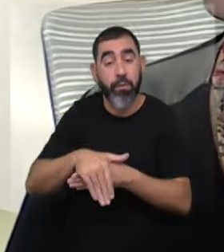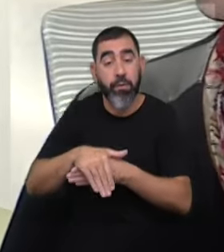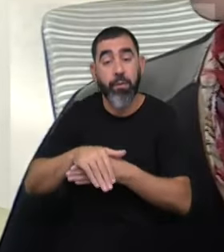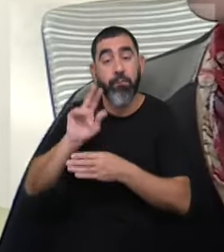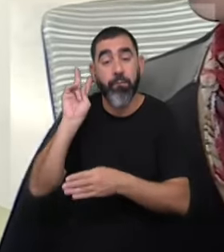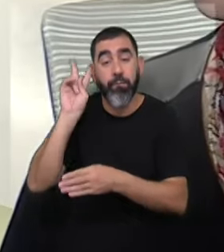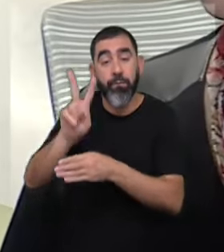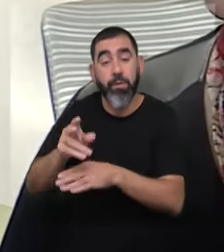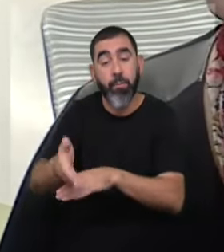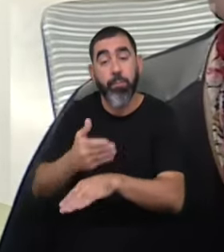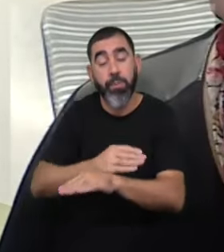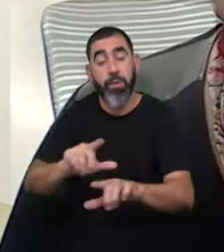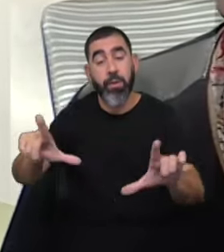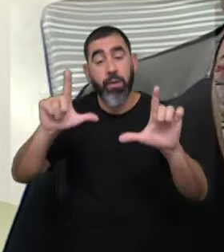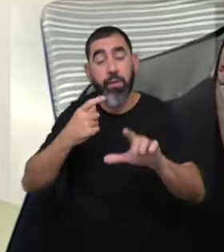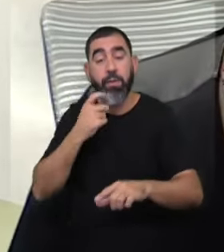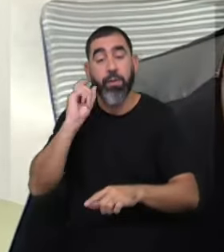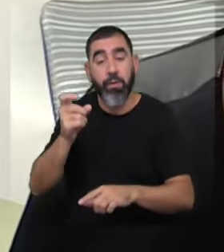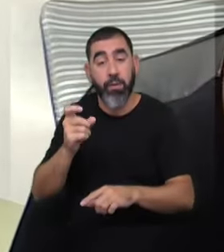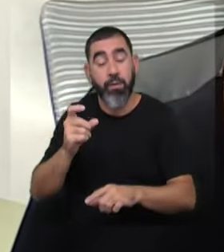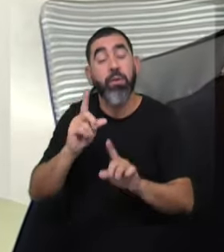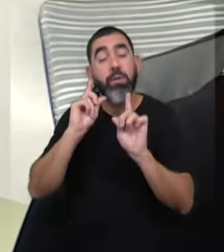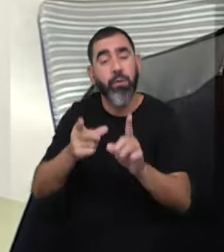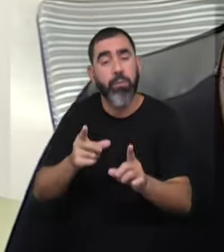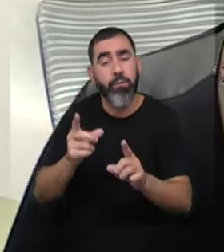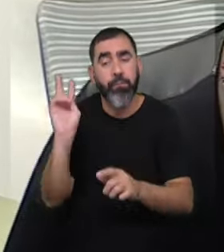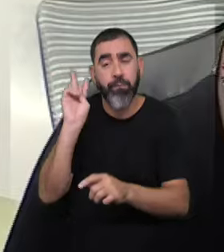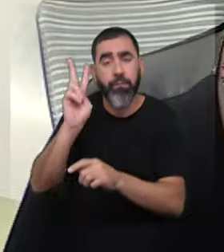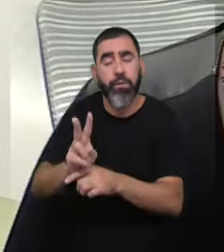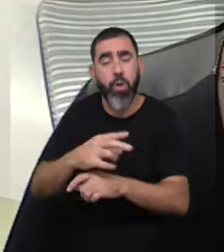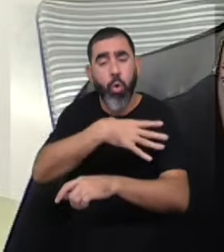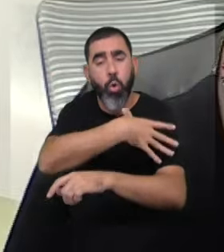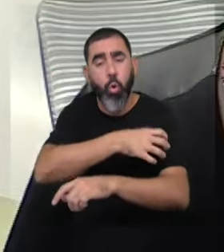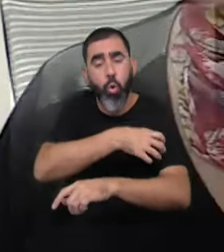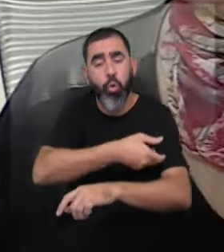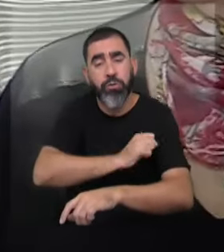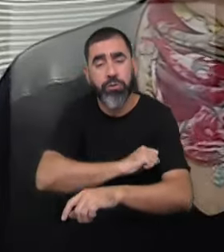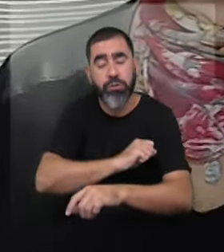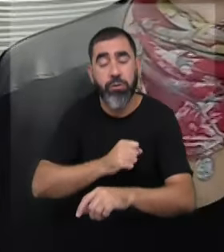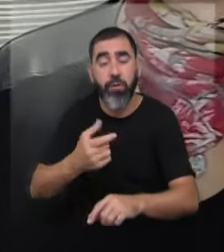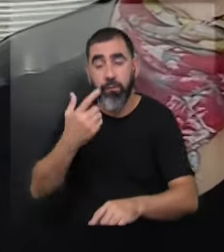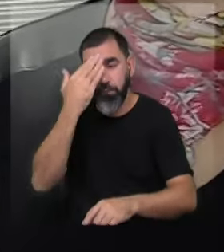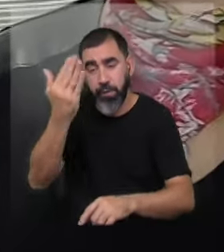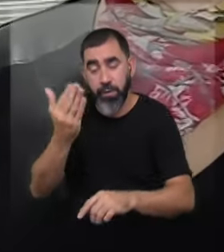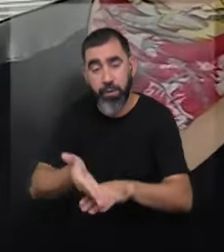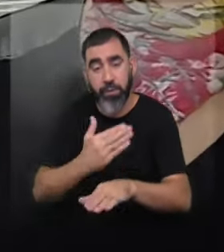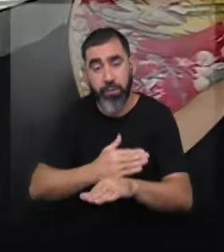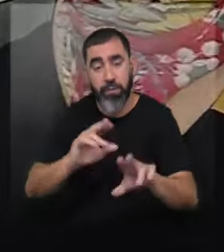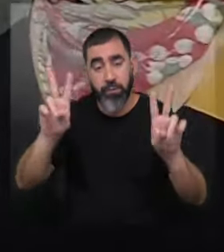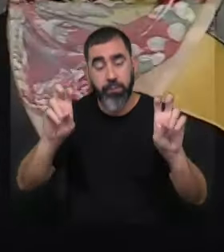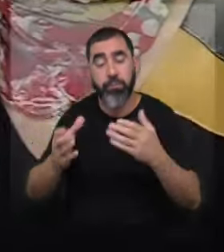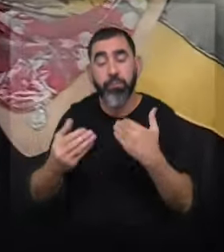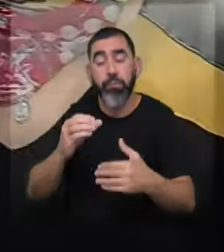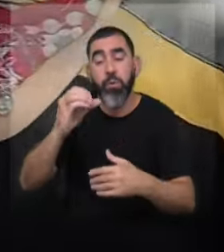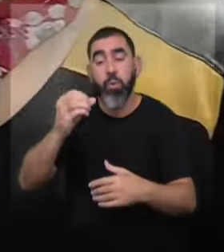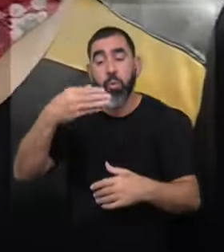otra precandidata, en este caso del Partido Colorado, y recordemos que ya también vino Yamandú Orsi, precandidato del Frente Amplio. Para hablar de esto estamos con Estela